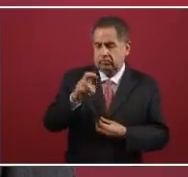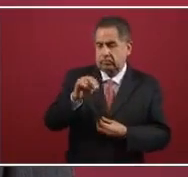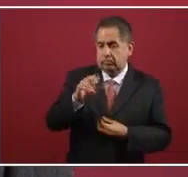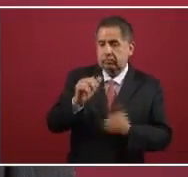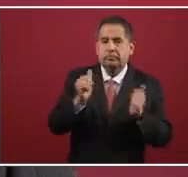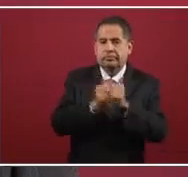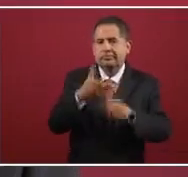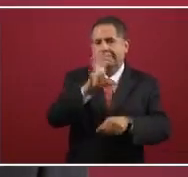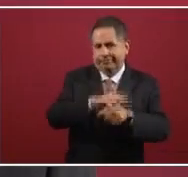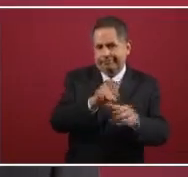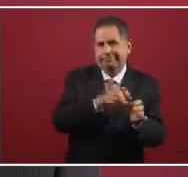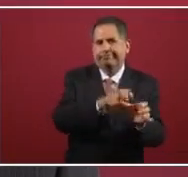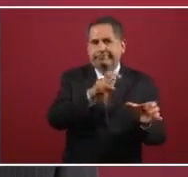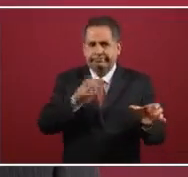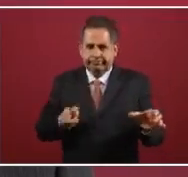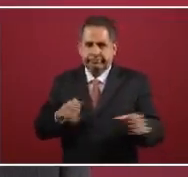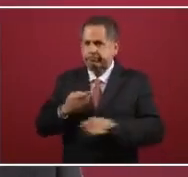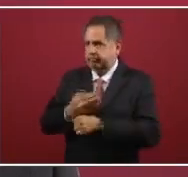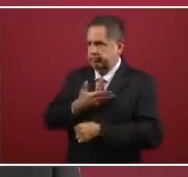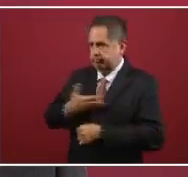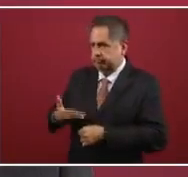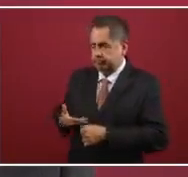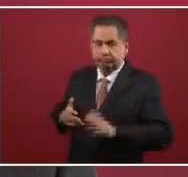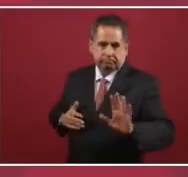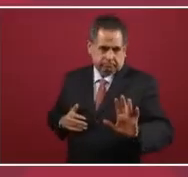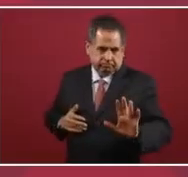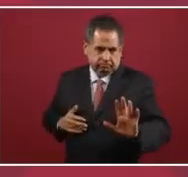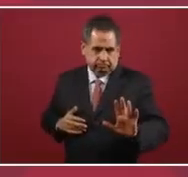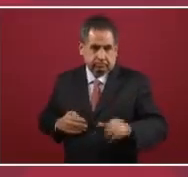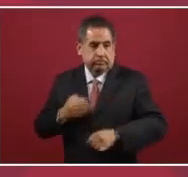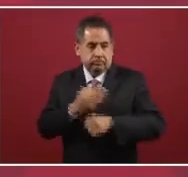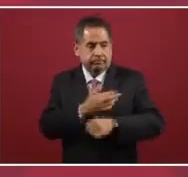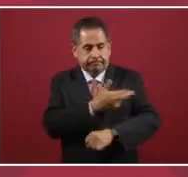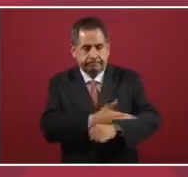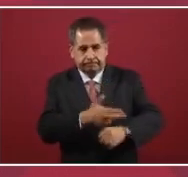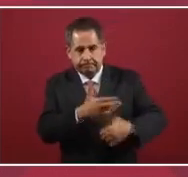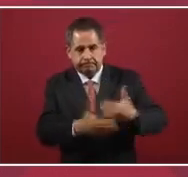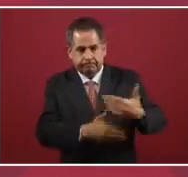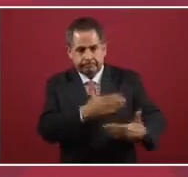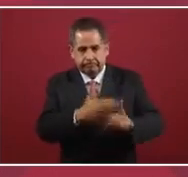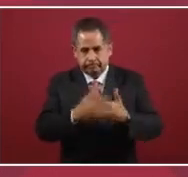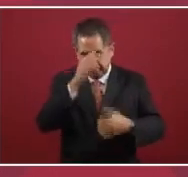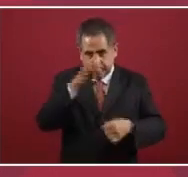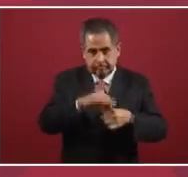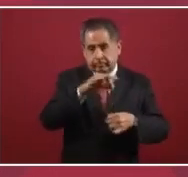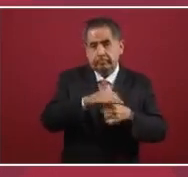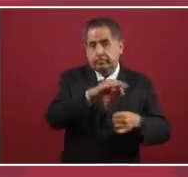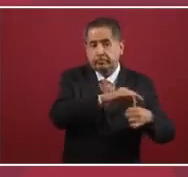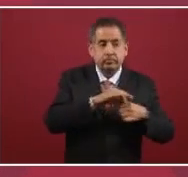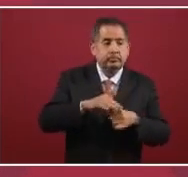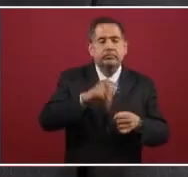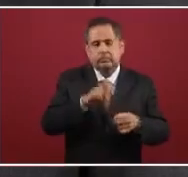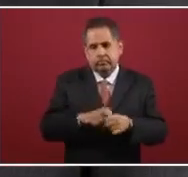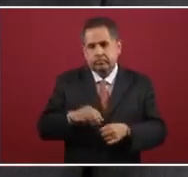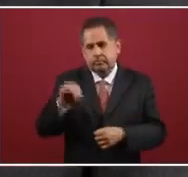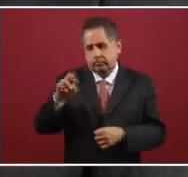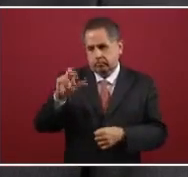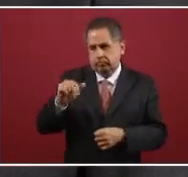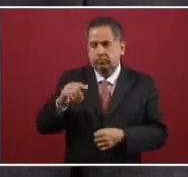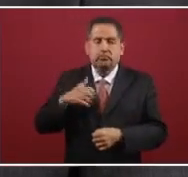licencia y ahora hay procesos de elección en Morena y